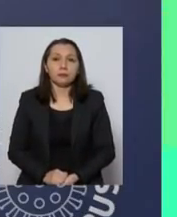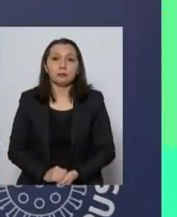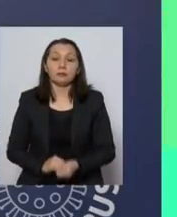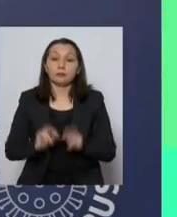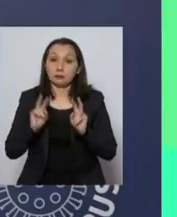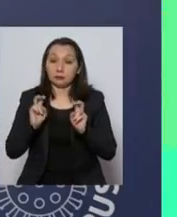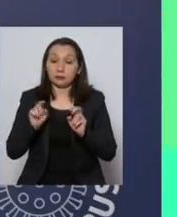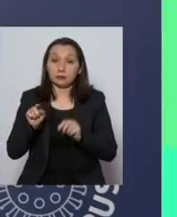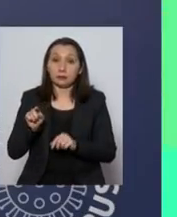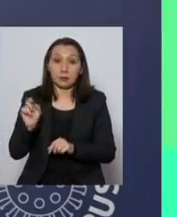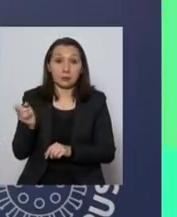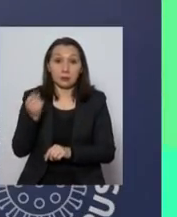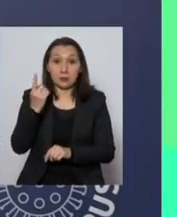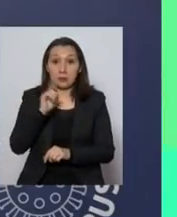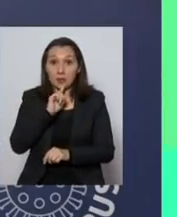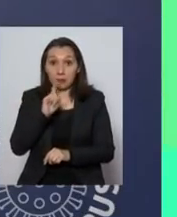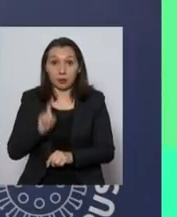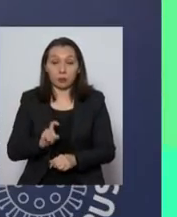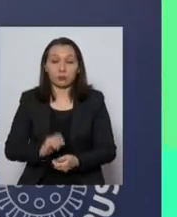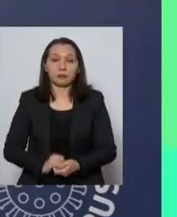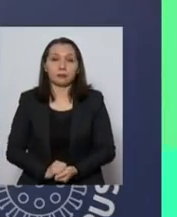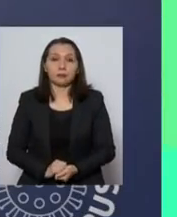Respecto a lo primero,